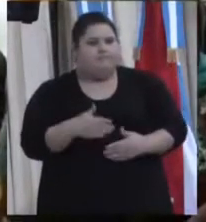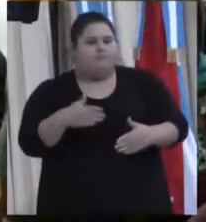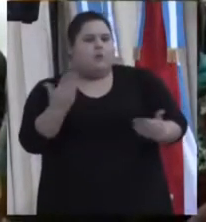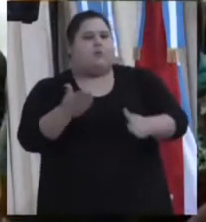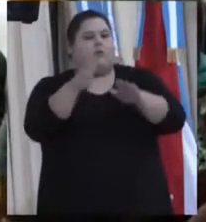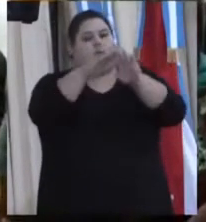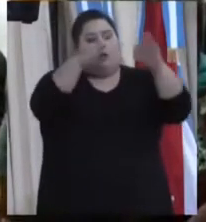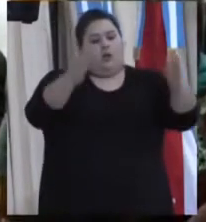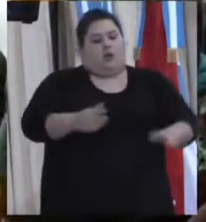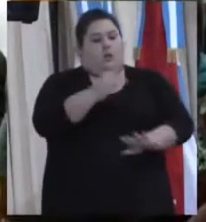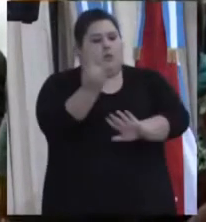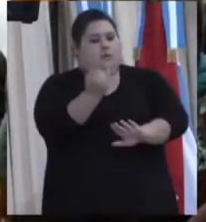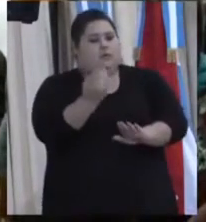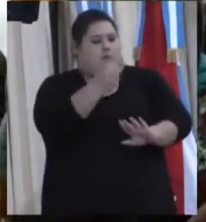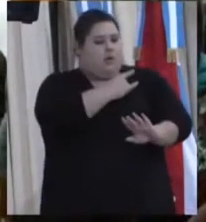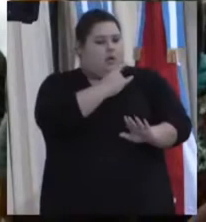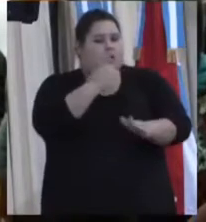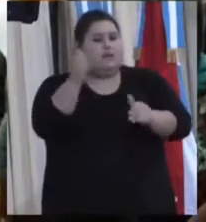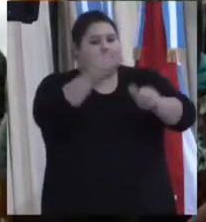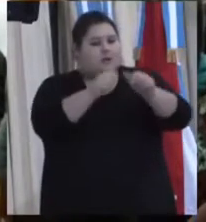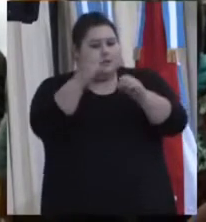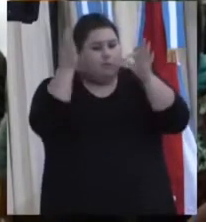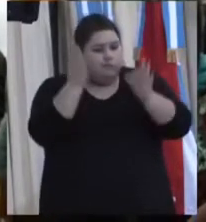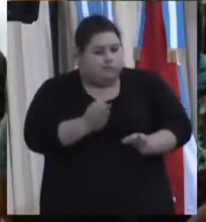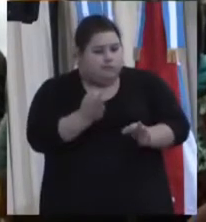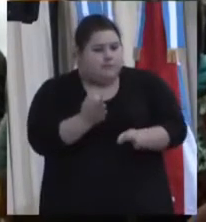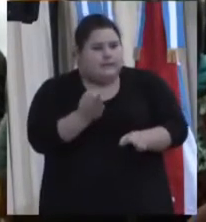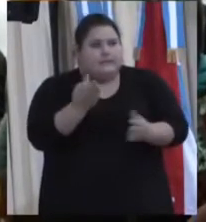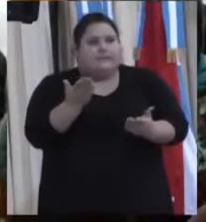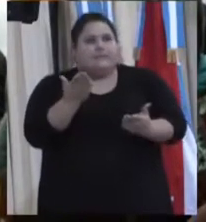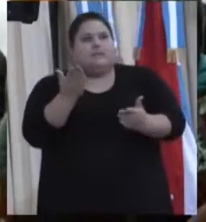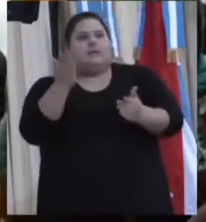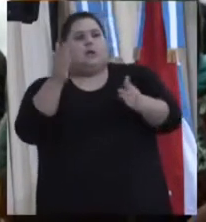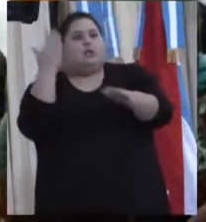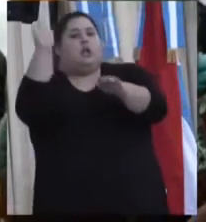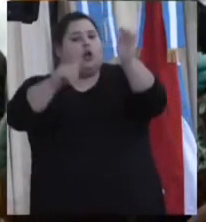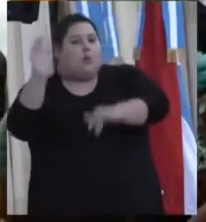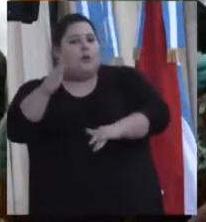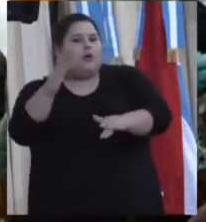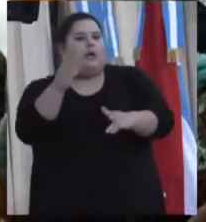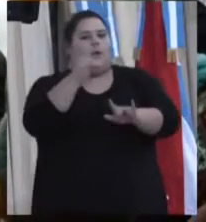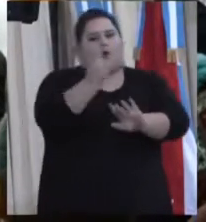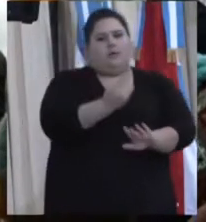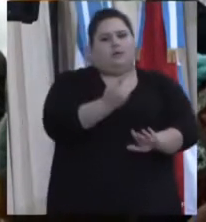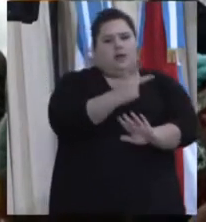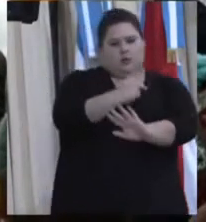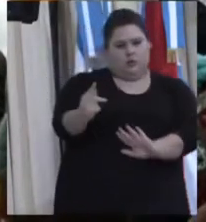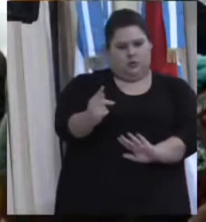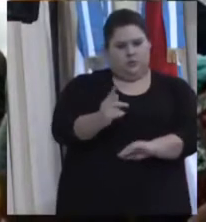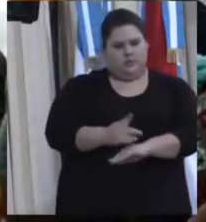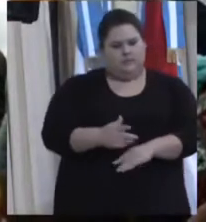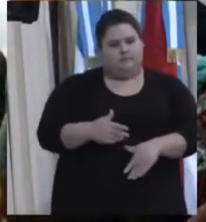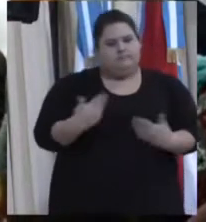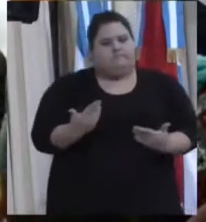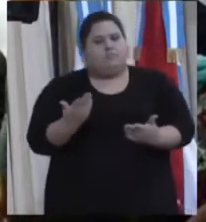la Facultad de Ciencias Exactas y demás, los logra convocar, pero la universidad no acepta que esos científicos accedan